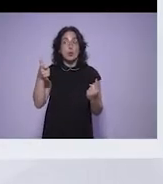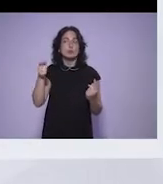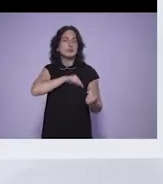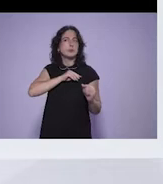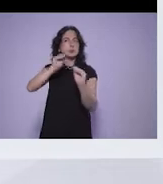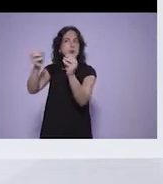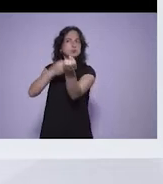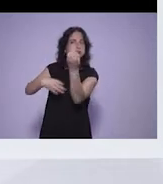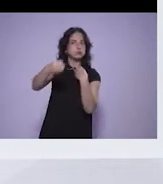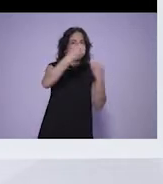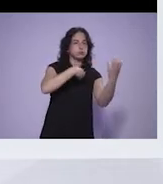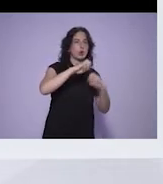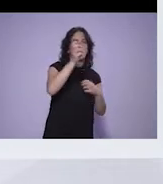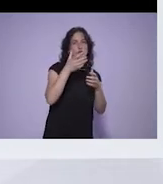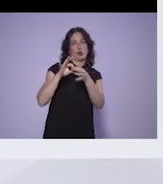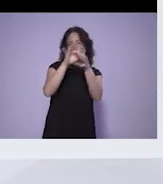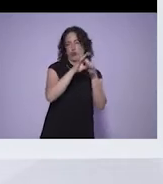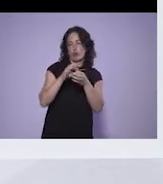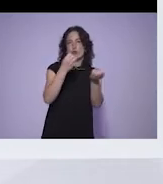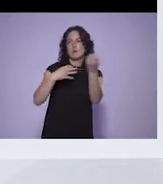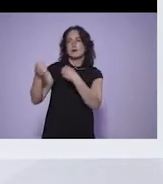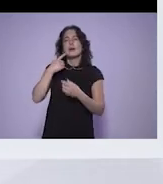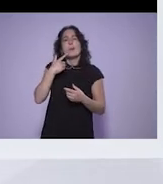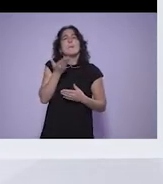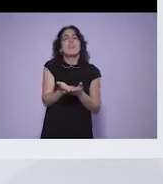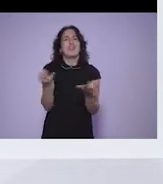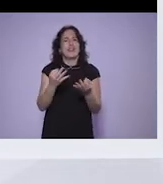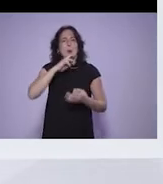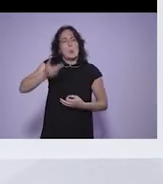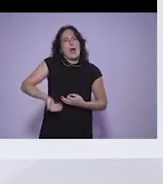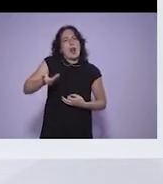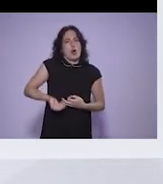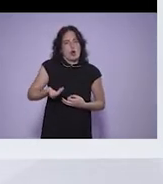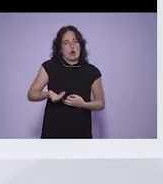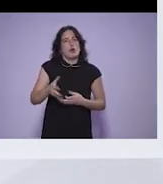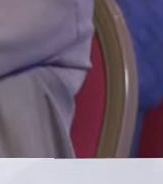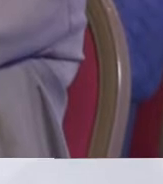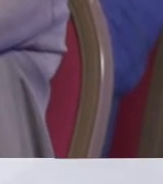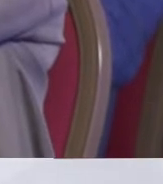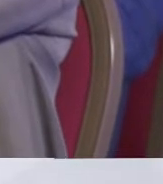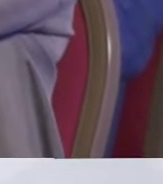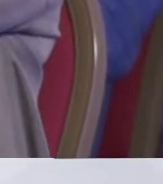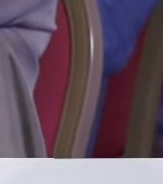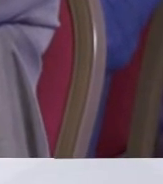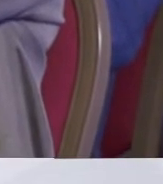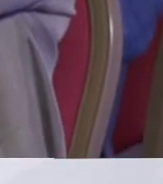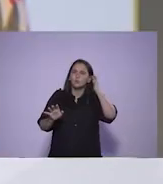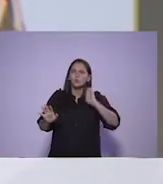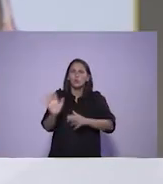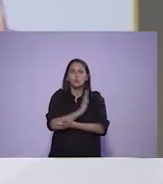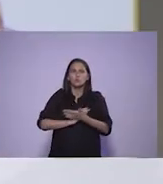tamén dos outros concellos, estamos a pedir que se valore e que se tome en consideración.